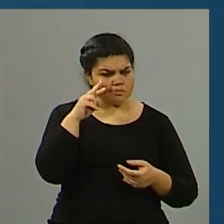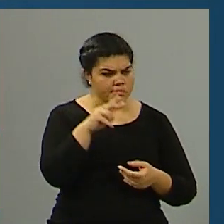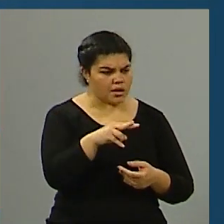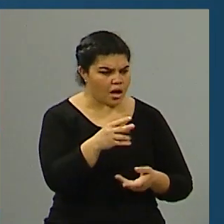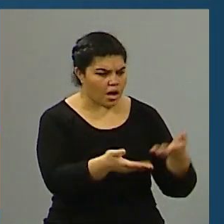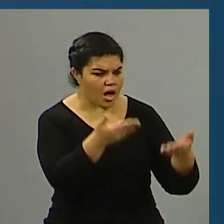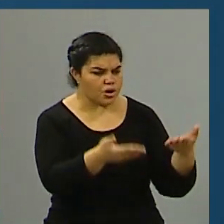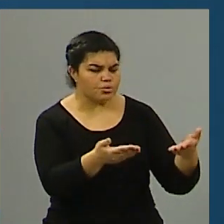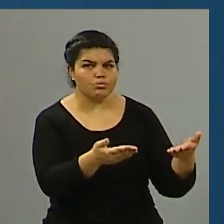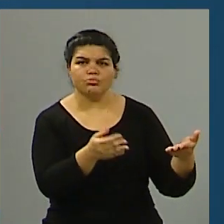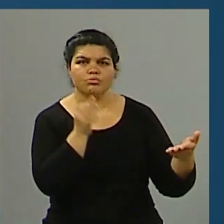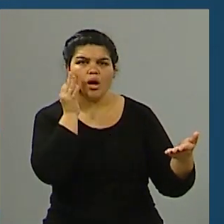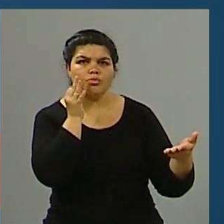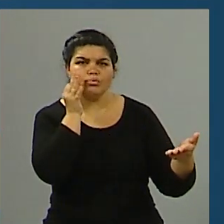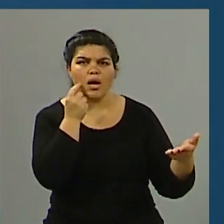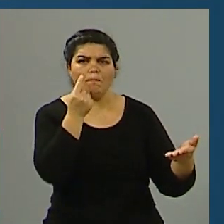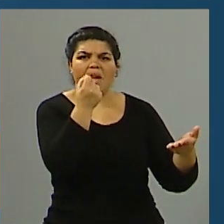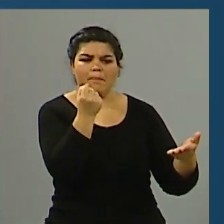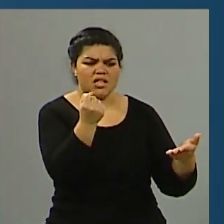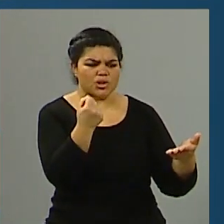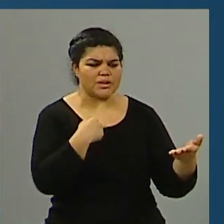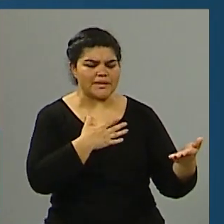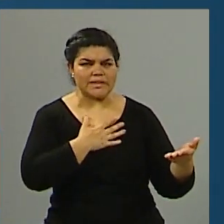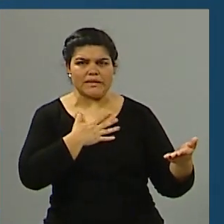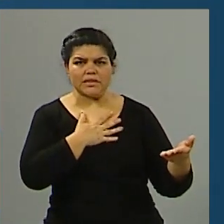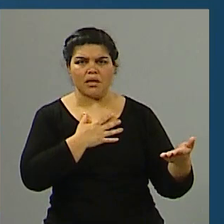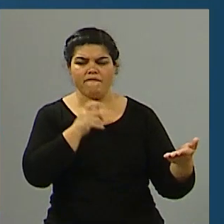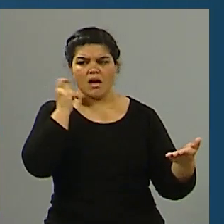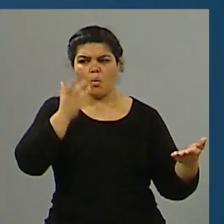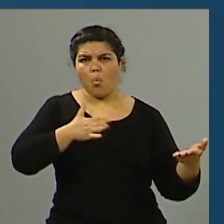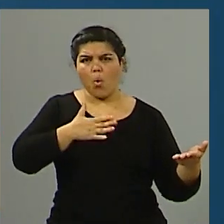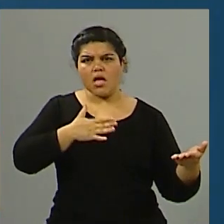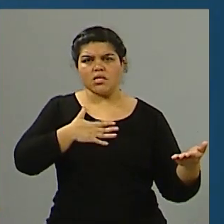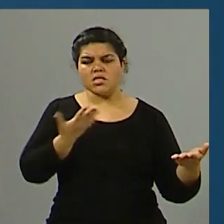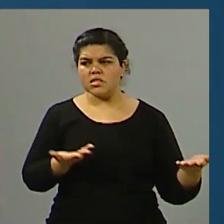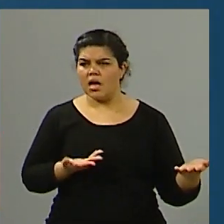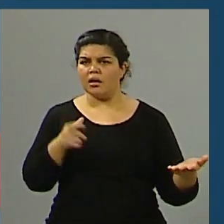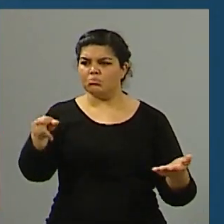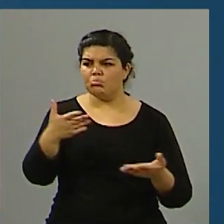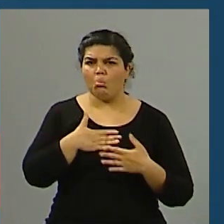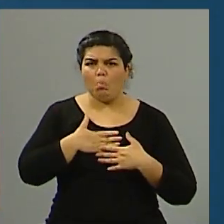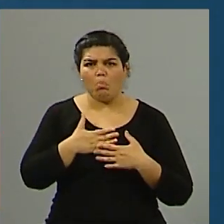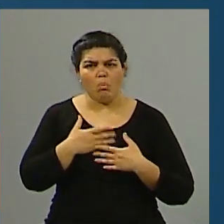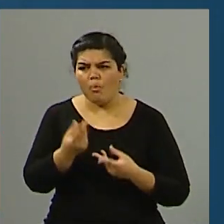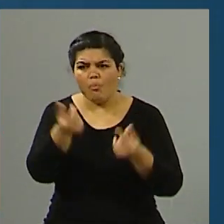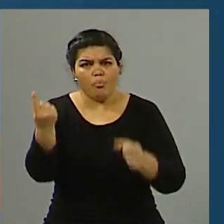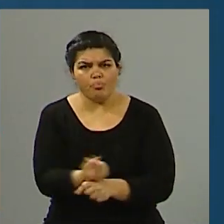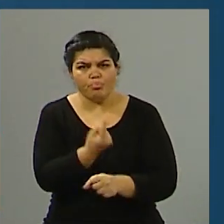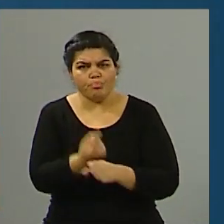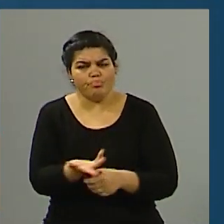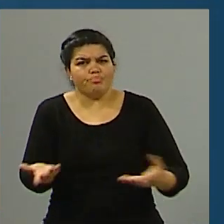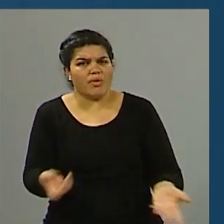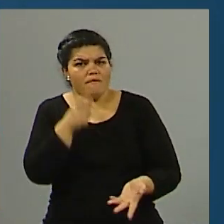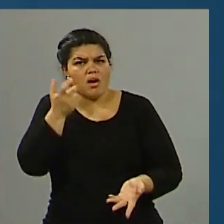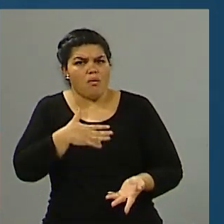azúcar cuesta más de 1.000 pesos, la verdad es que ya da vergüenza a uno mismo. Y si sacamos esta conclusión, si hablamos de que hace